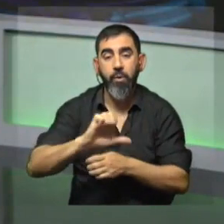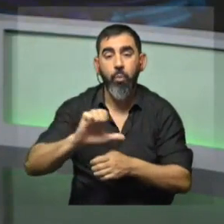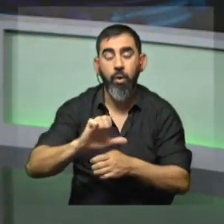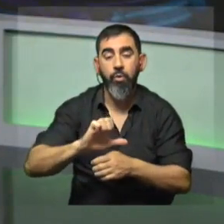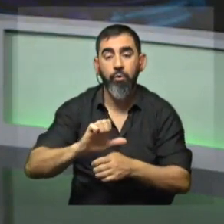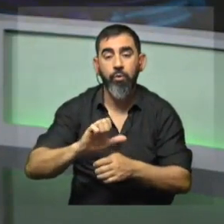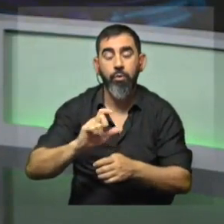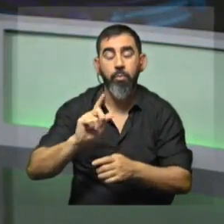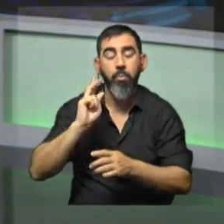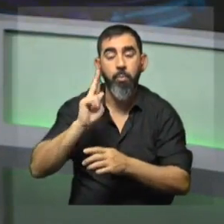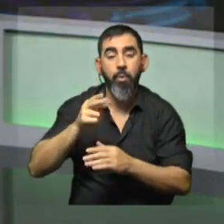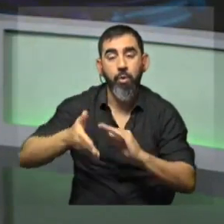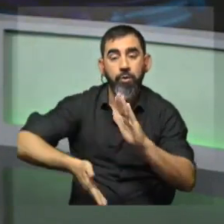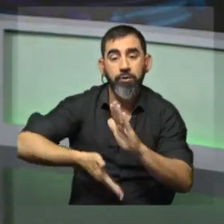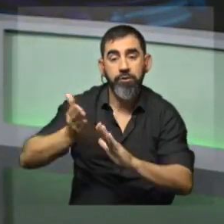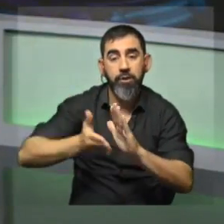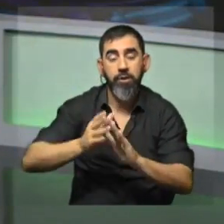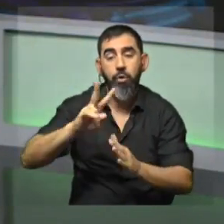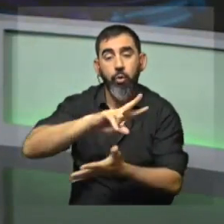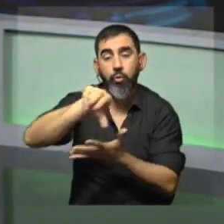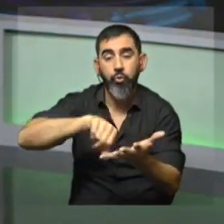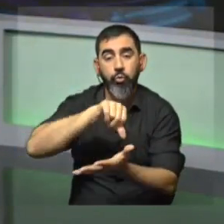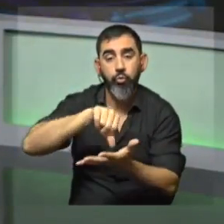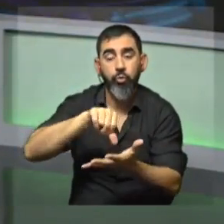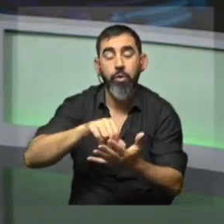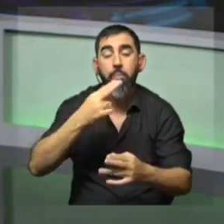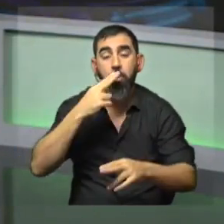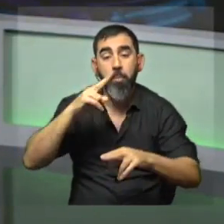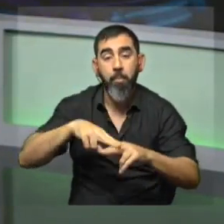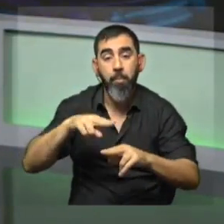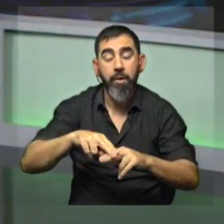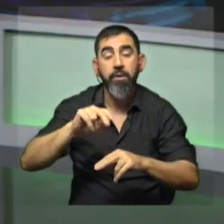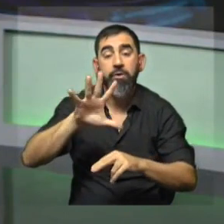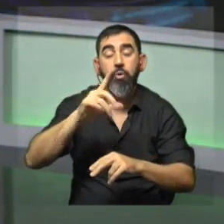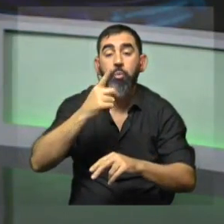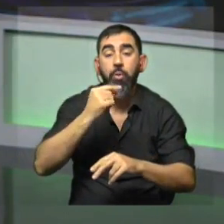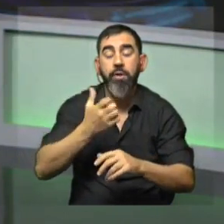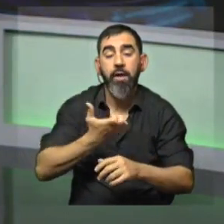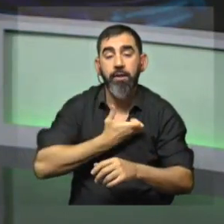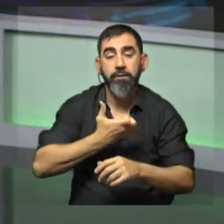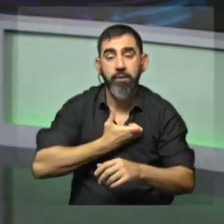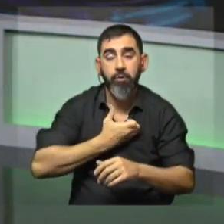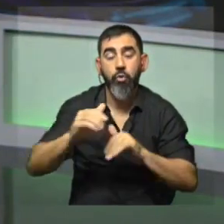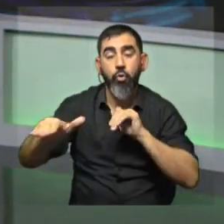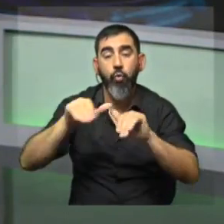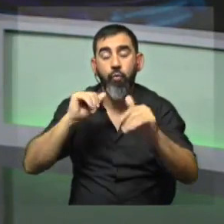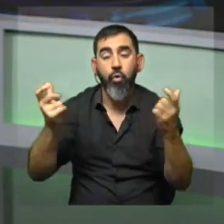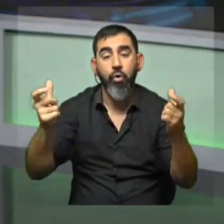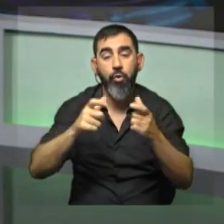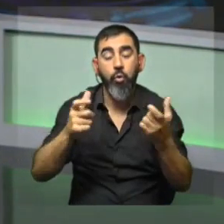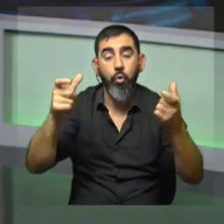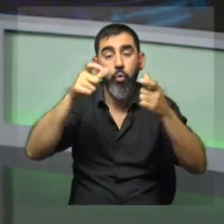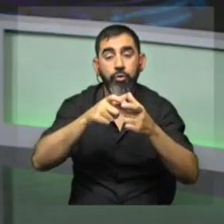decretó el toque de queda en Guayas y Esmeraldas tras los atentados del martes con saldo de 5 policías asesinados y convocó a una reunión del